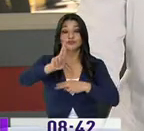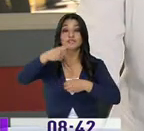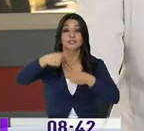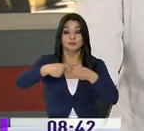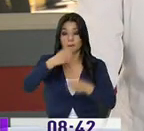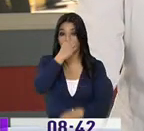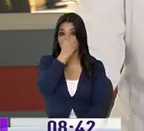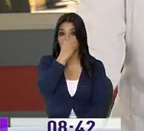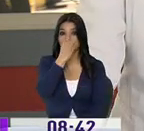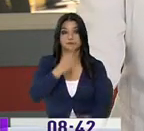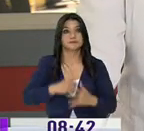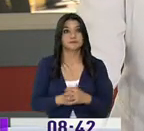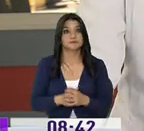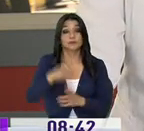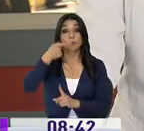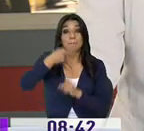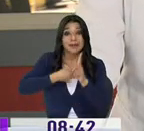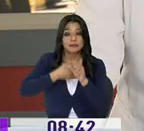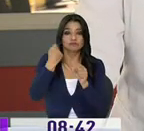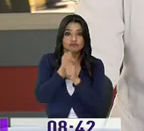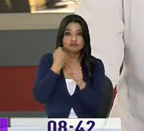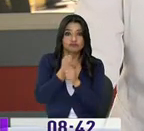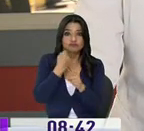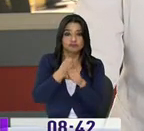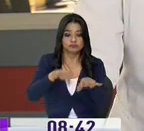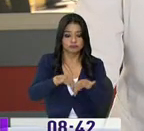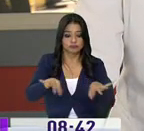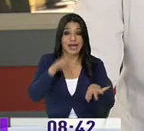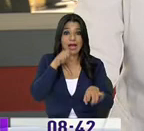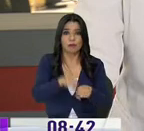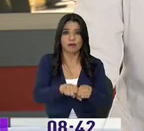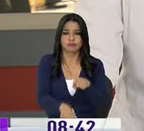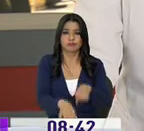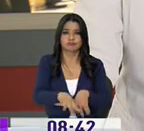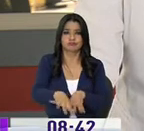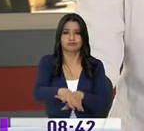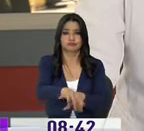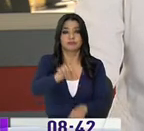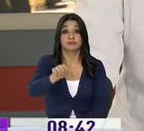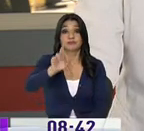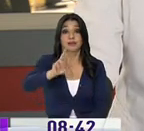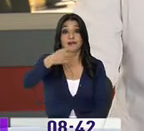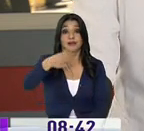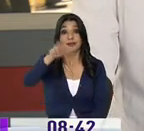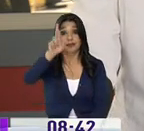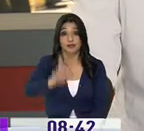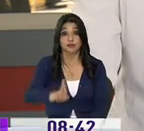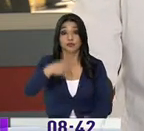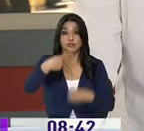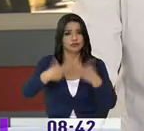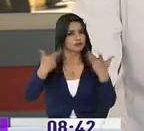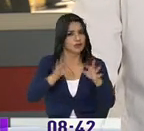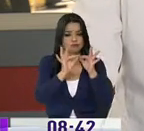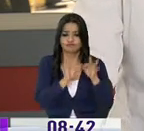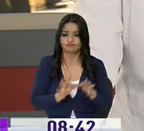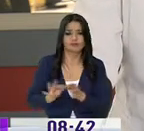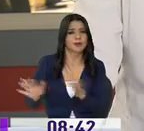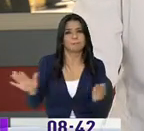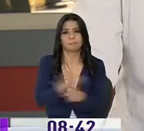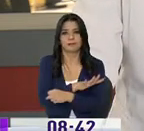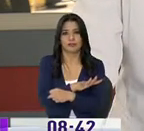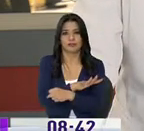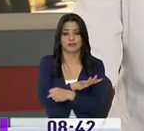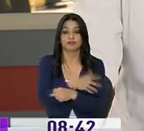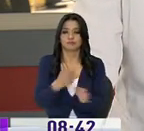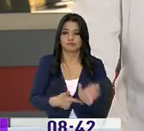capital, porque luego de un mes de trabajos de la fuga de agua en el sector de La Argelia, en el sur de Quito, fue reparada por fin, esto